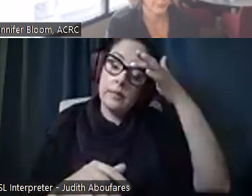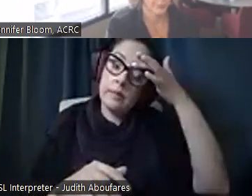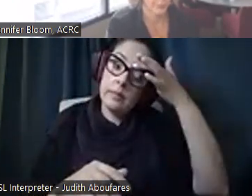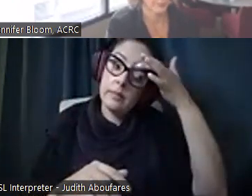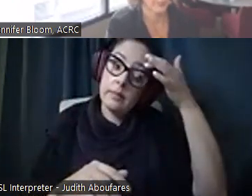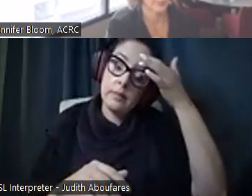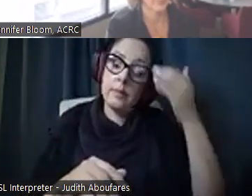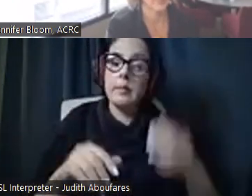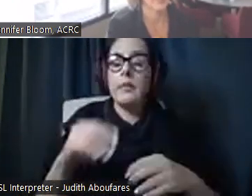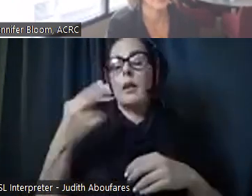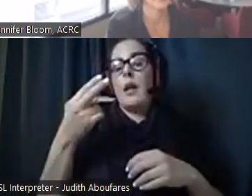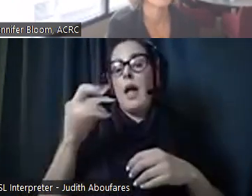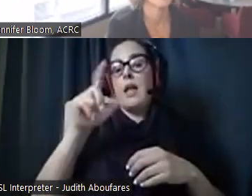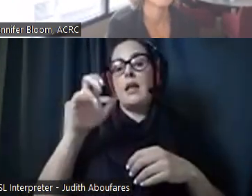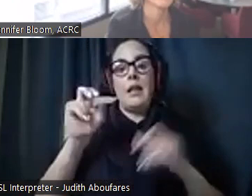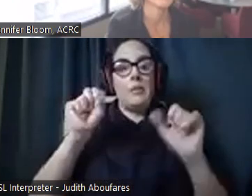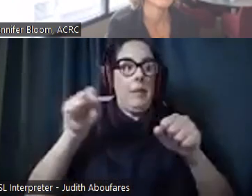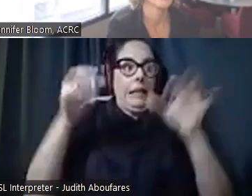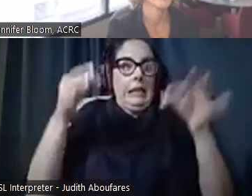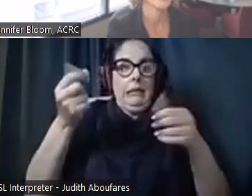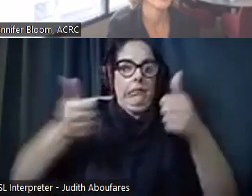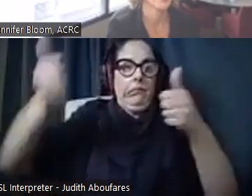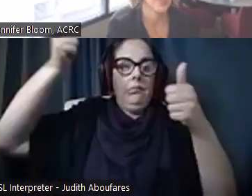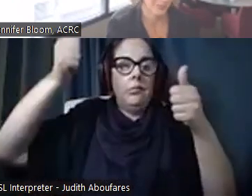alta. Probablemente una decisión para